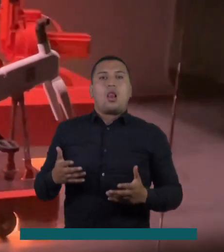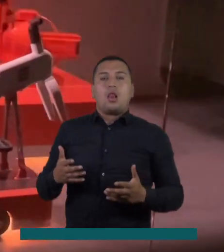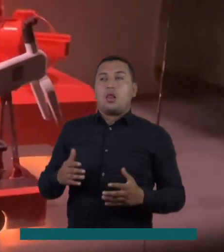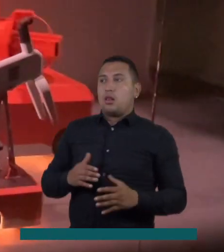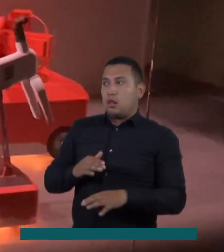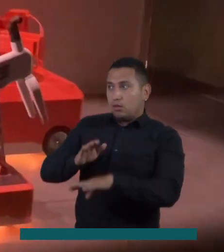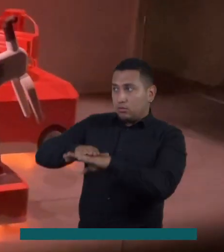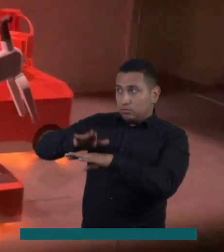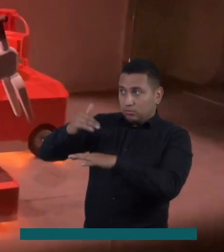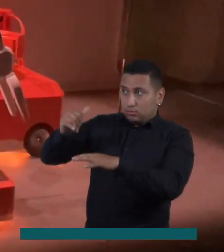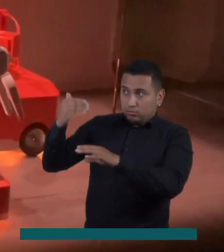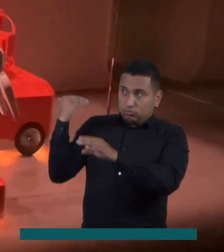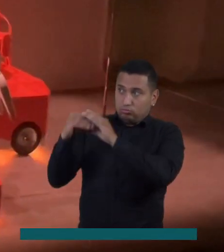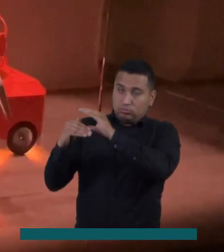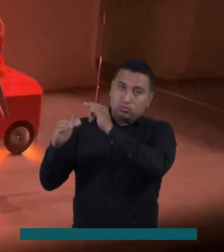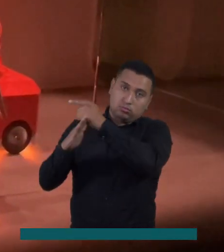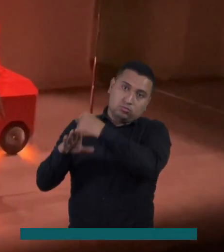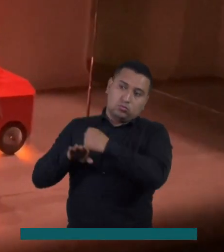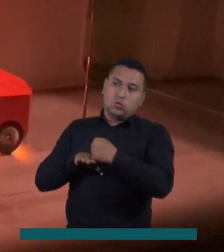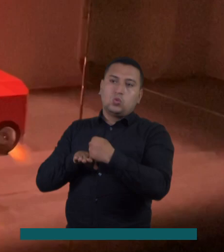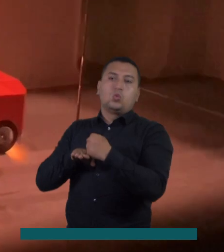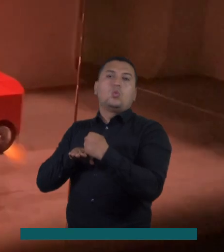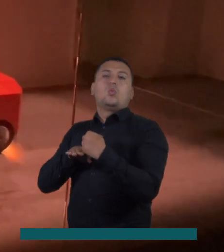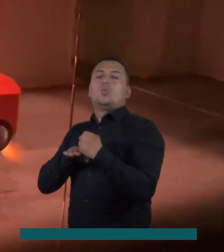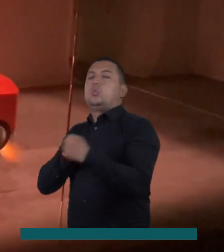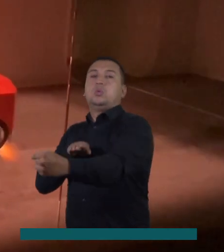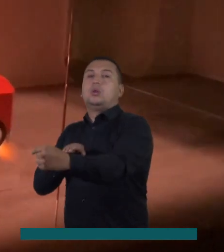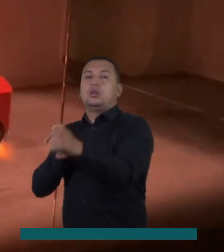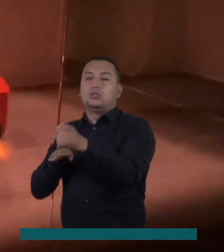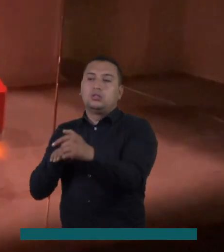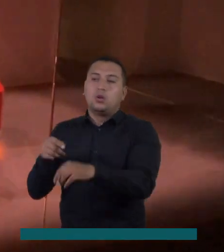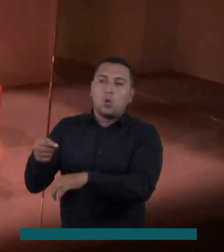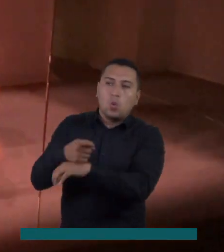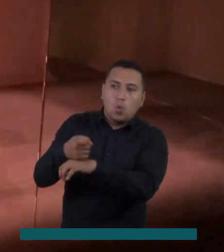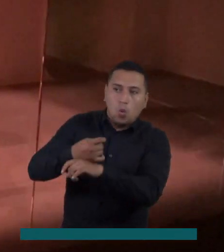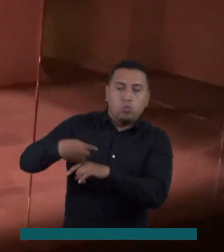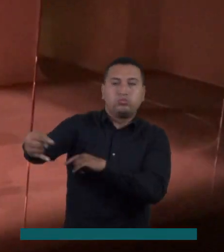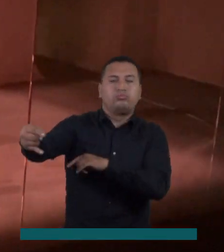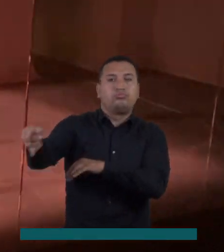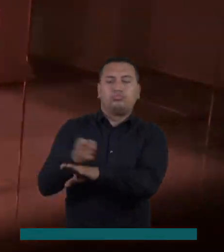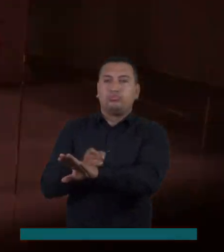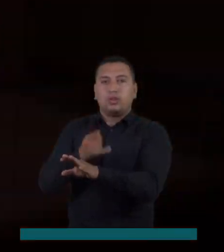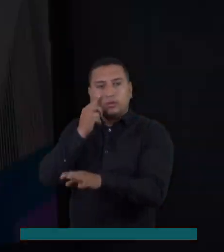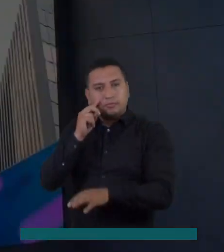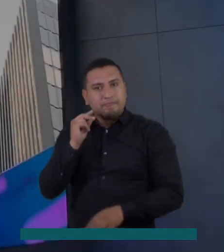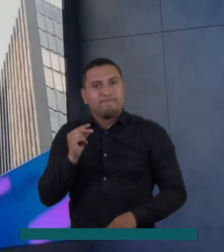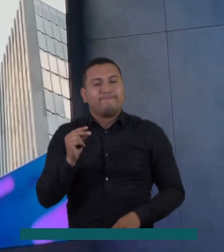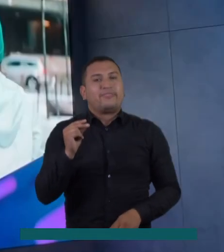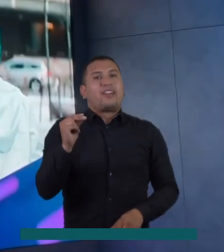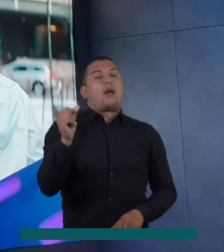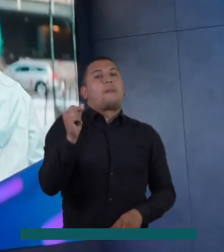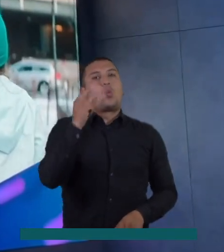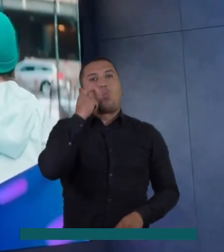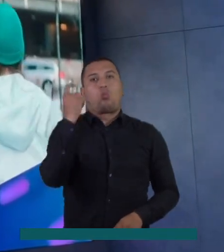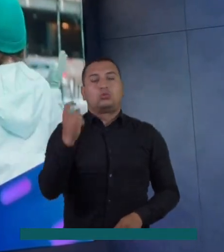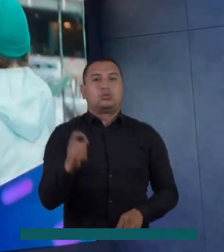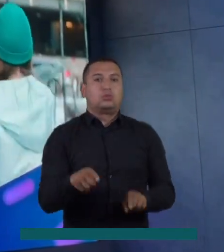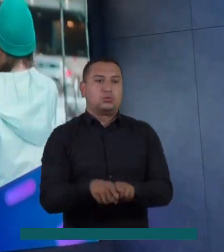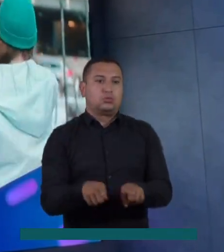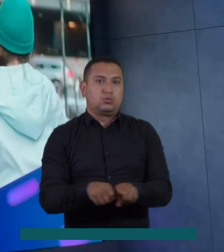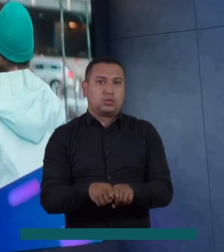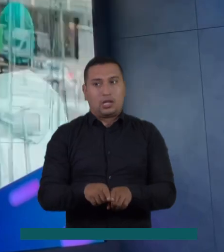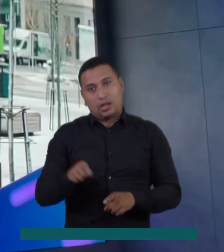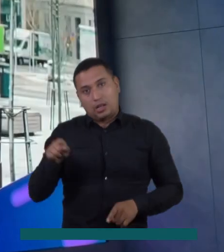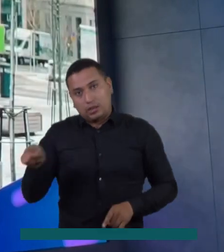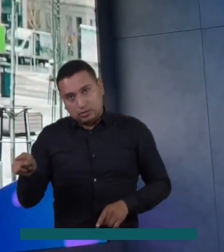el contenido. Él tiene que ir, por ejemplo, a un servidor de Google y decirle, mire, Google, yo quiero esto. Y esa consulta y el regreso se mide en lo que